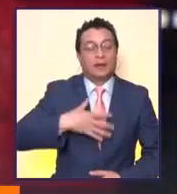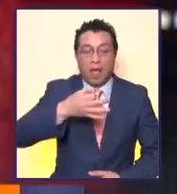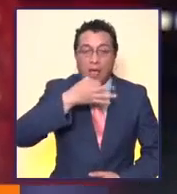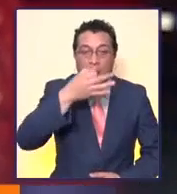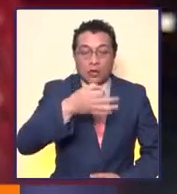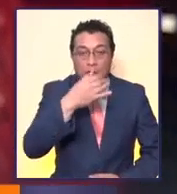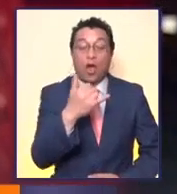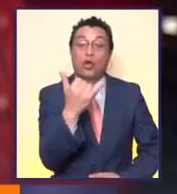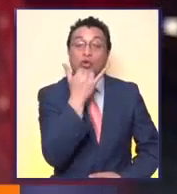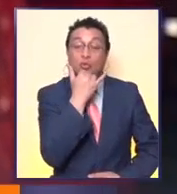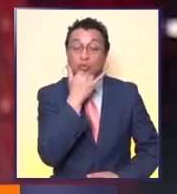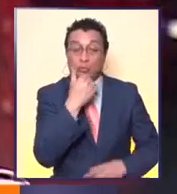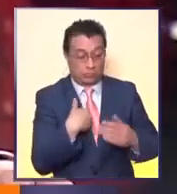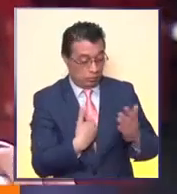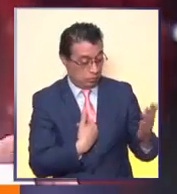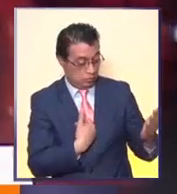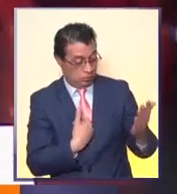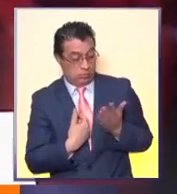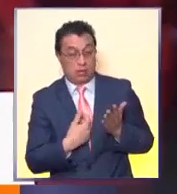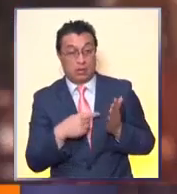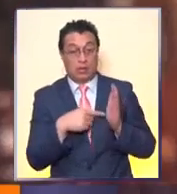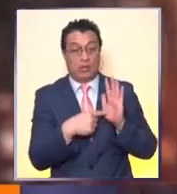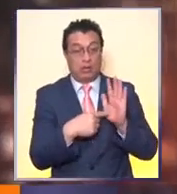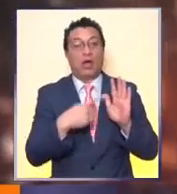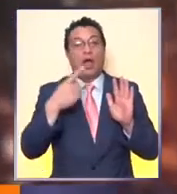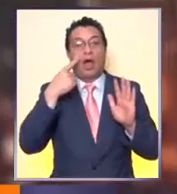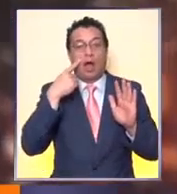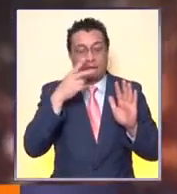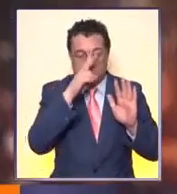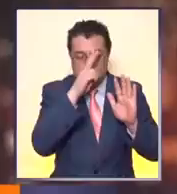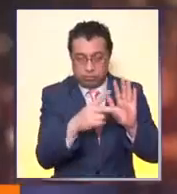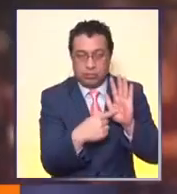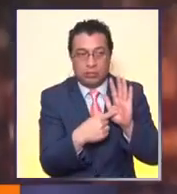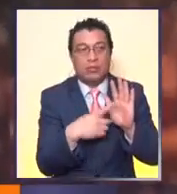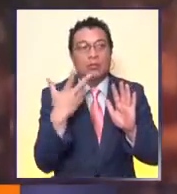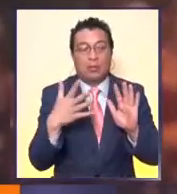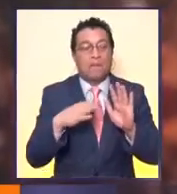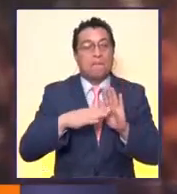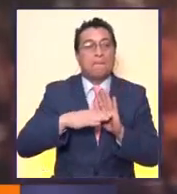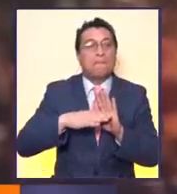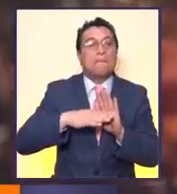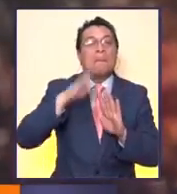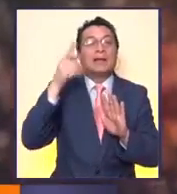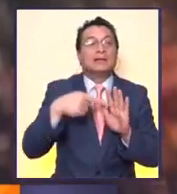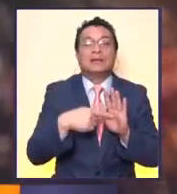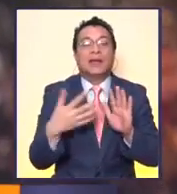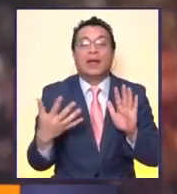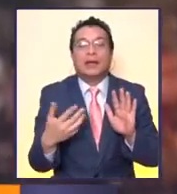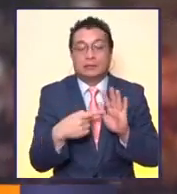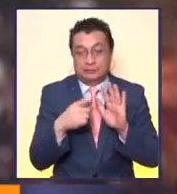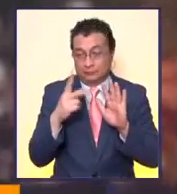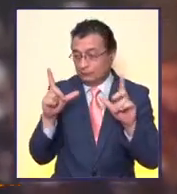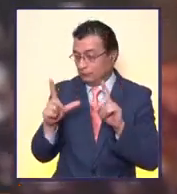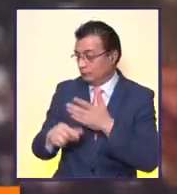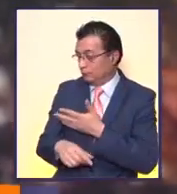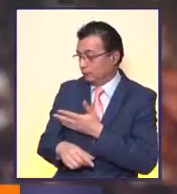youtube nos hizo llegar este reconocimiento es por los más ahí que se vea en pantalla le vamos a